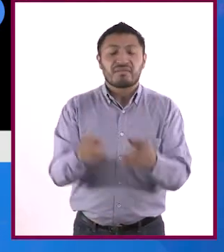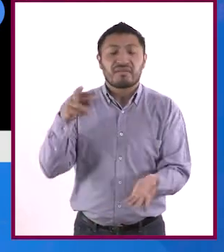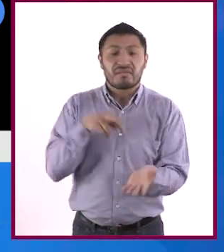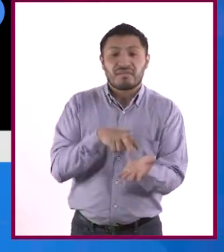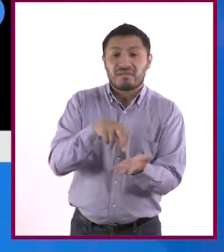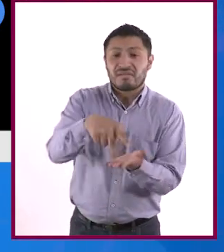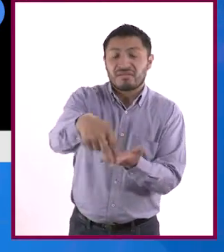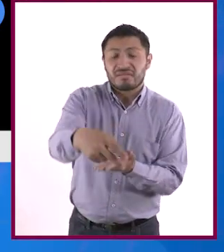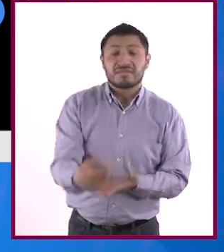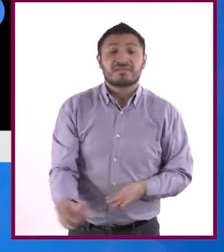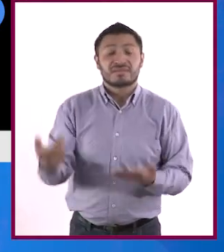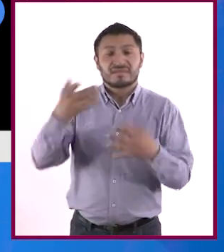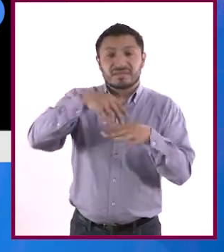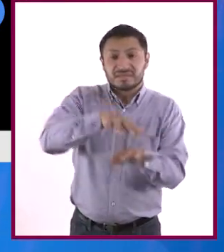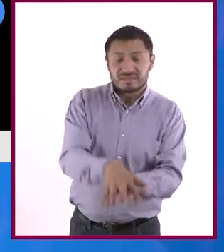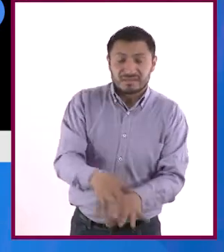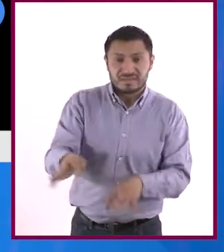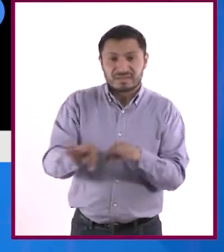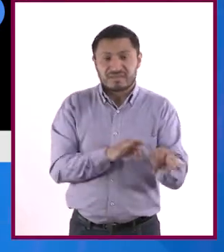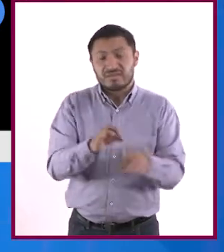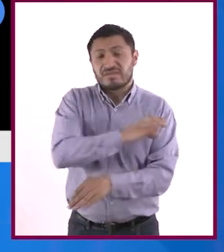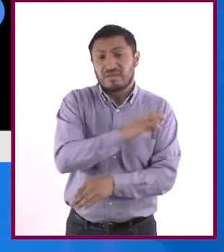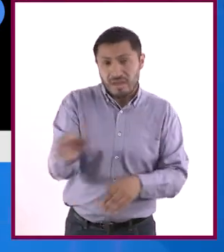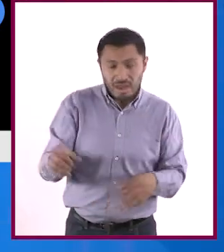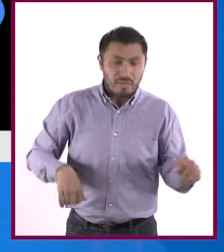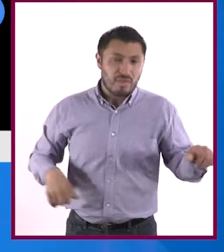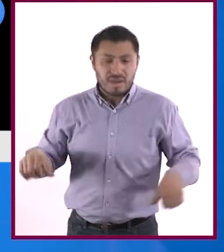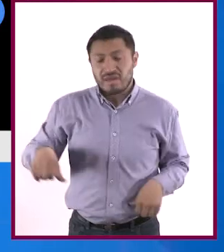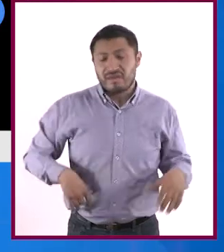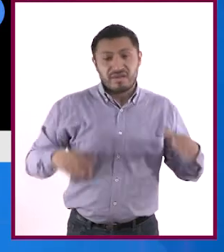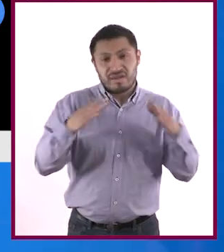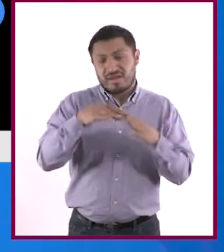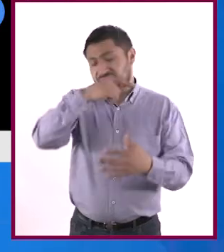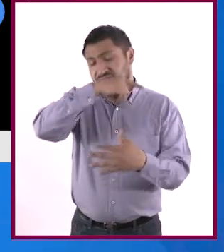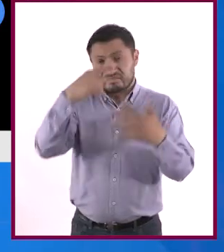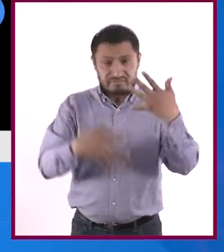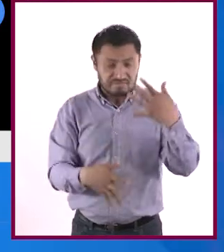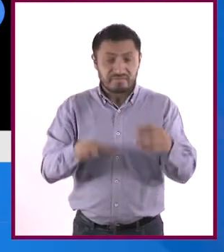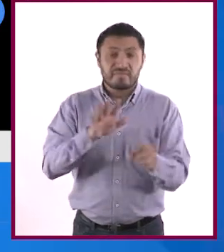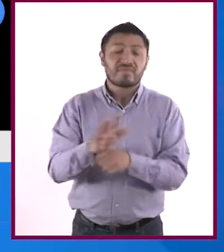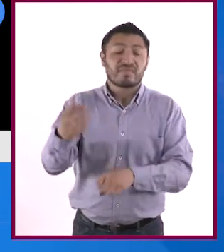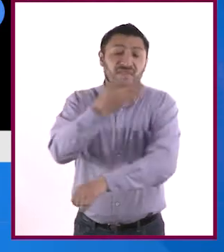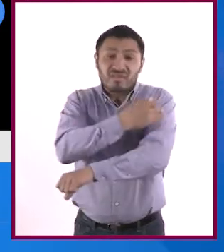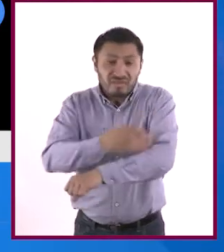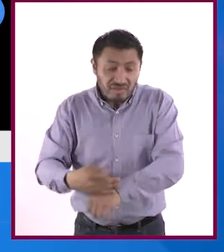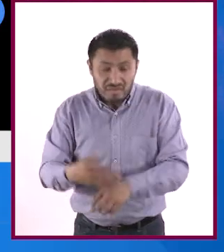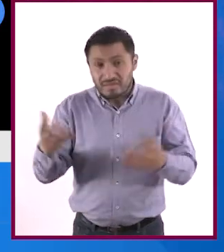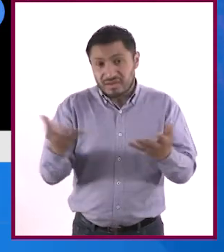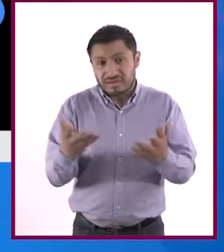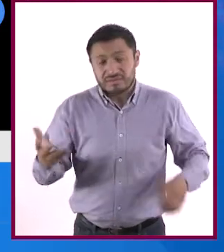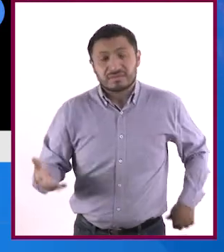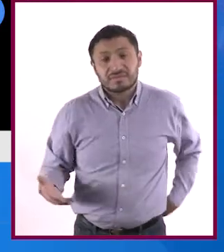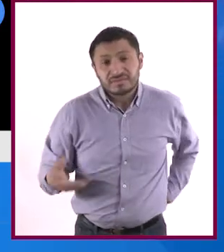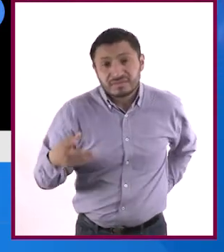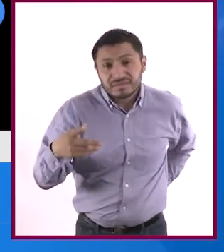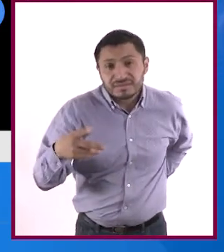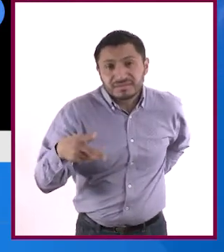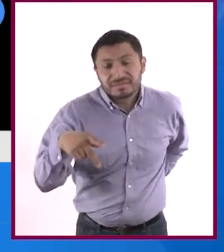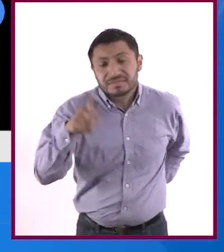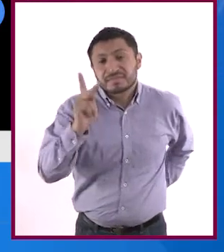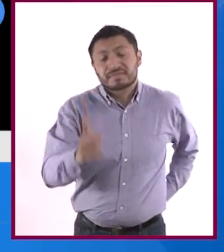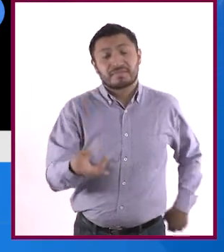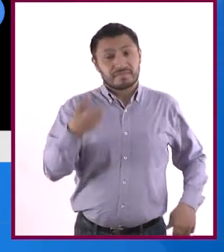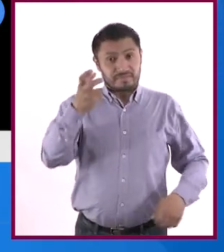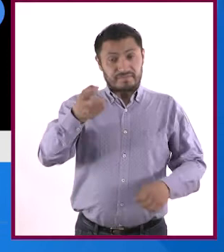se incorporaban a las labores del campo, a las labores de casa, en fin, a lo que la familia realizaba. Pero a partir de